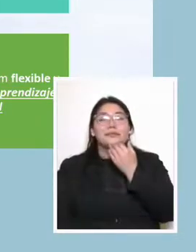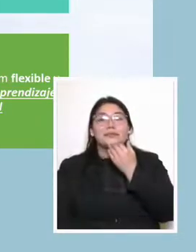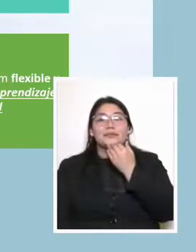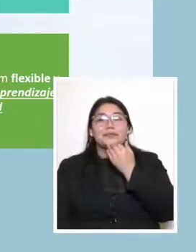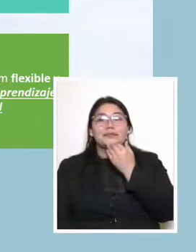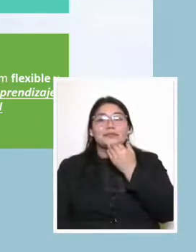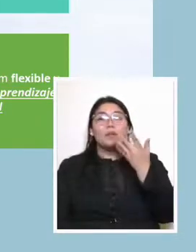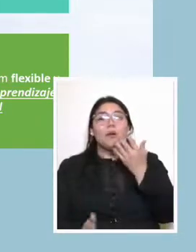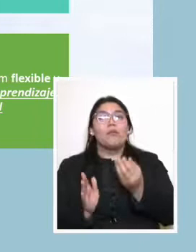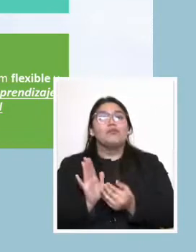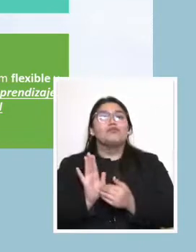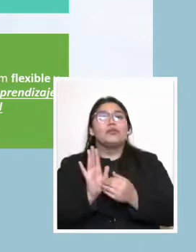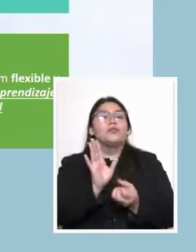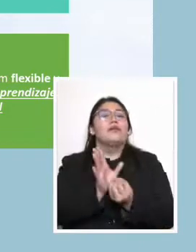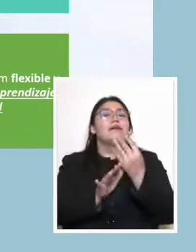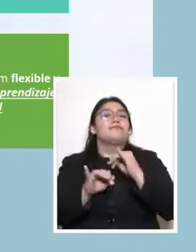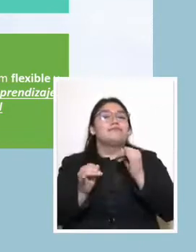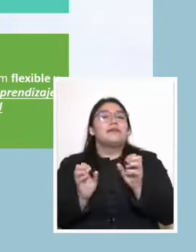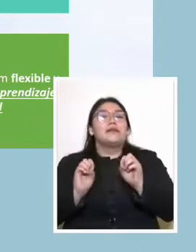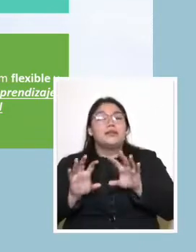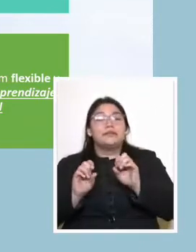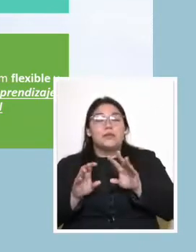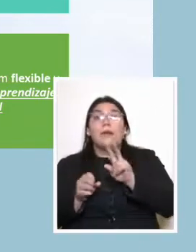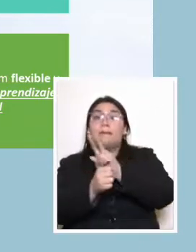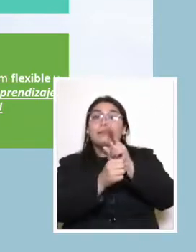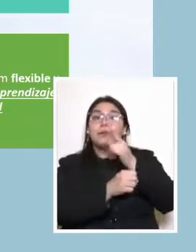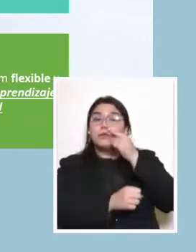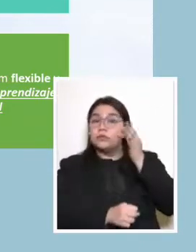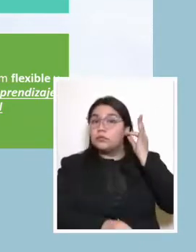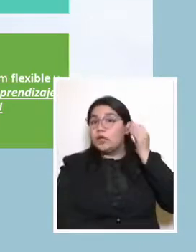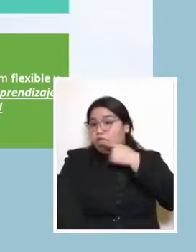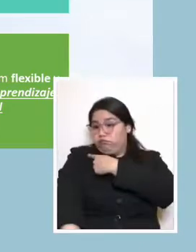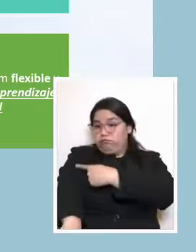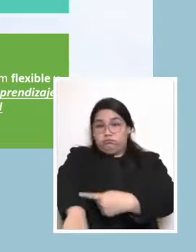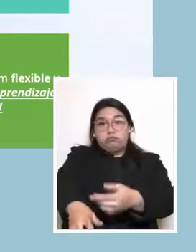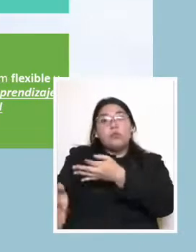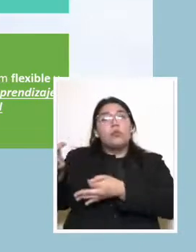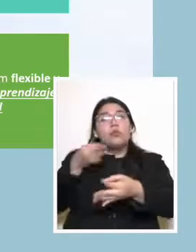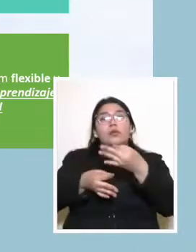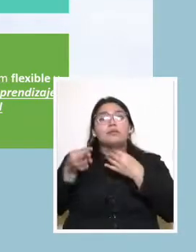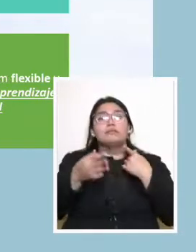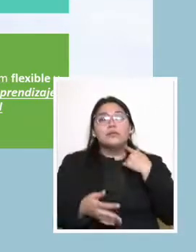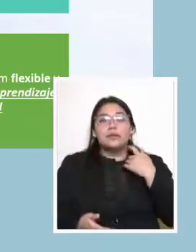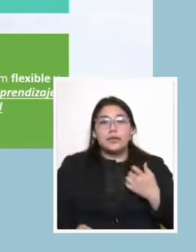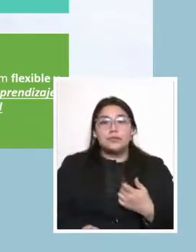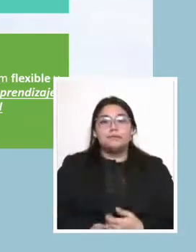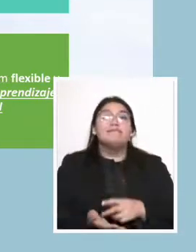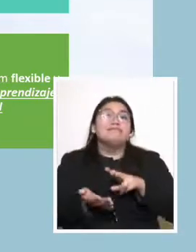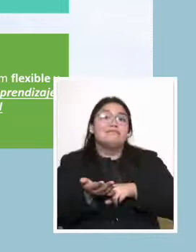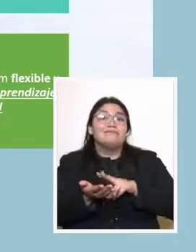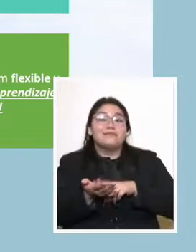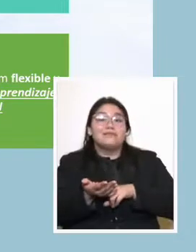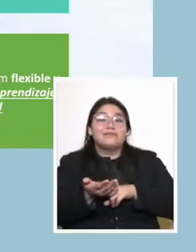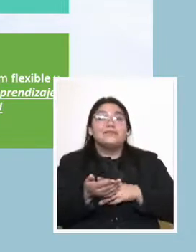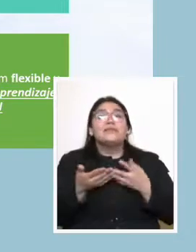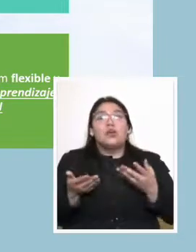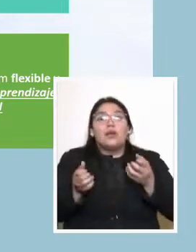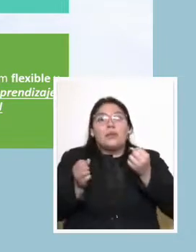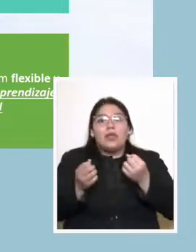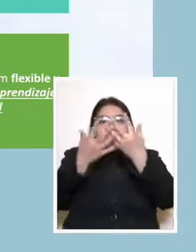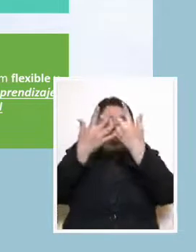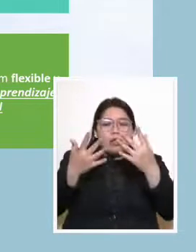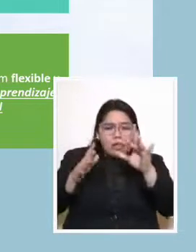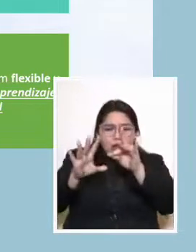innovaciones educativas. Lo que nos refieren profesores y profesoras a lo largo del país es que efectivamente, ¿no?, hoy día se ha podido hacer mayor nivel de